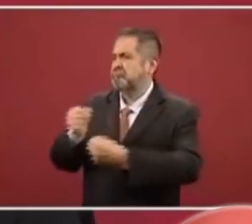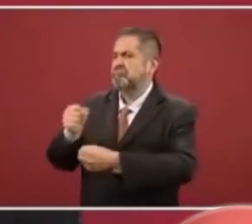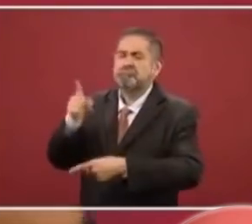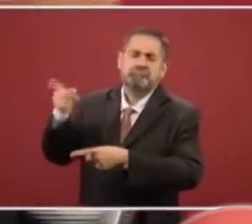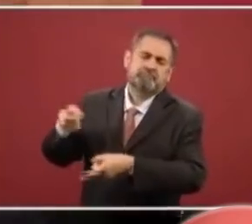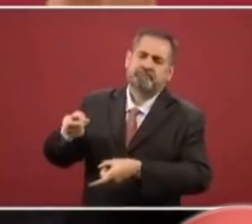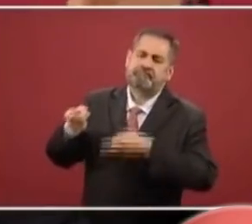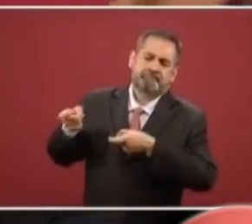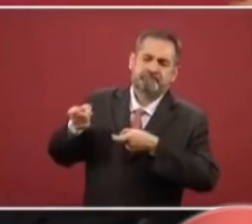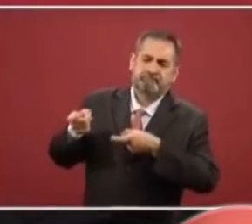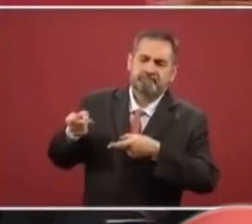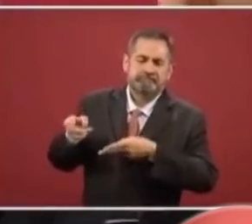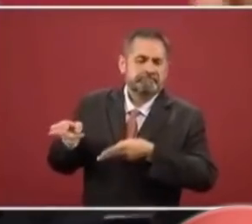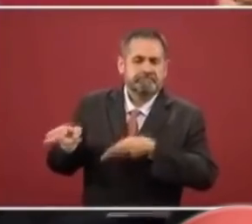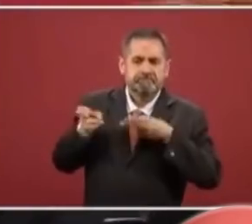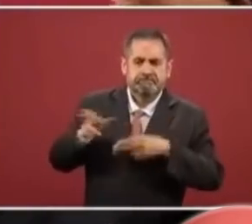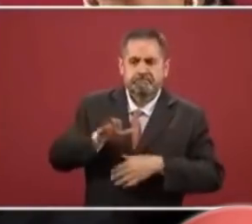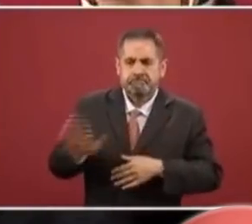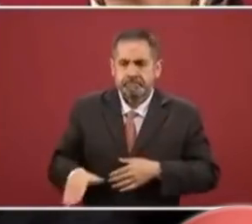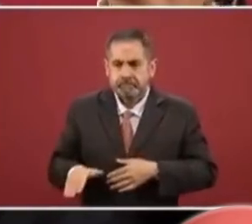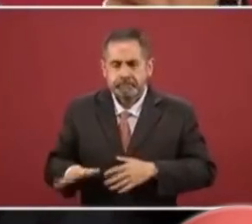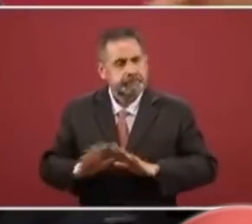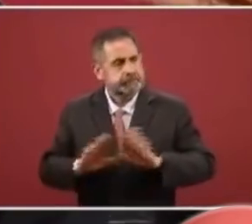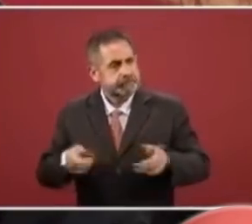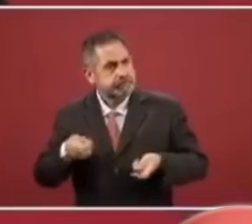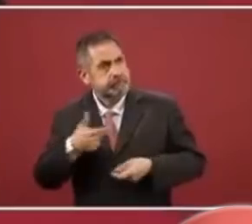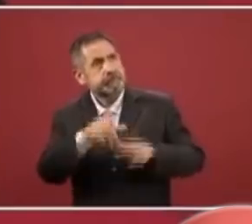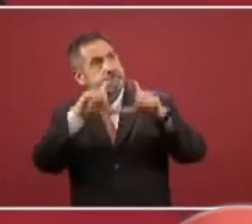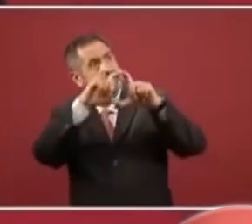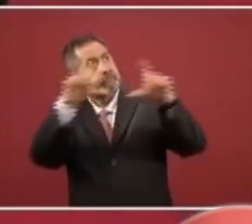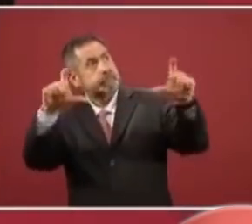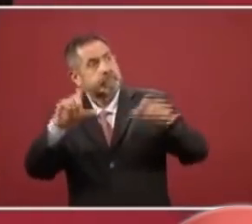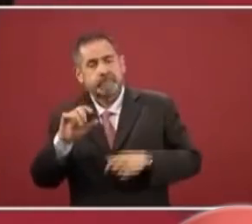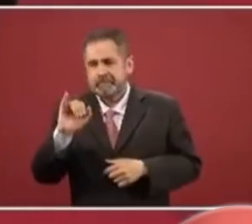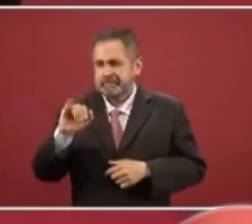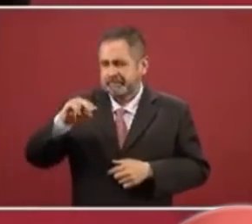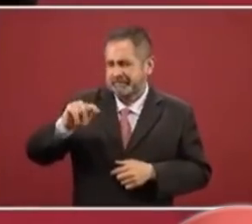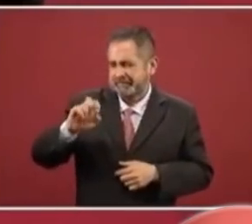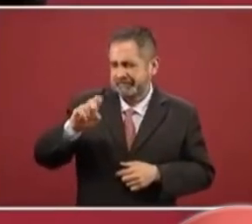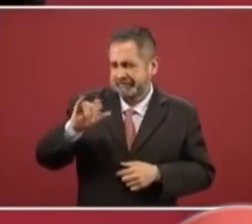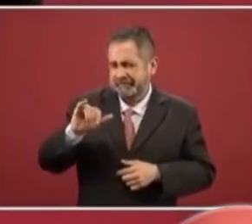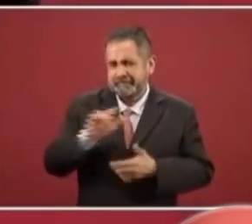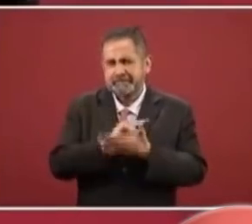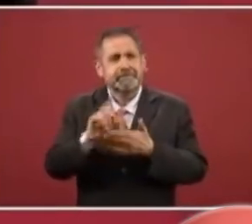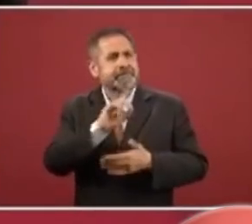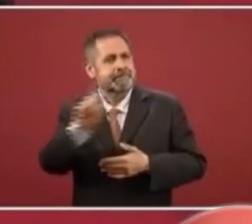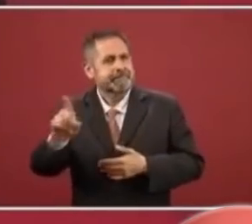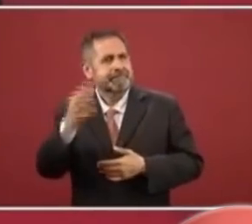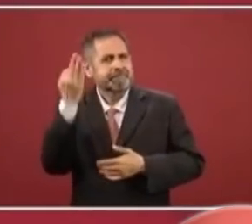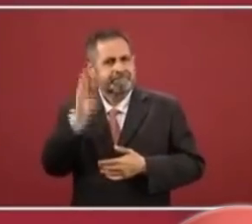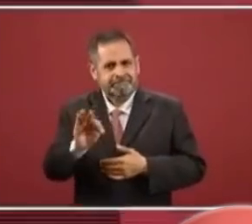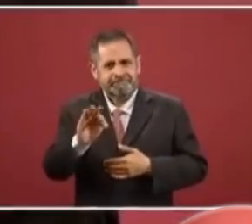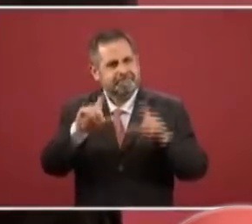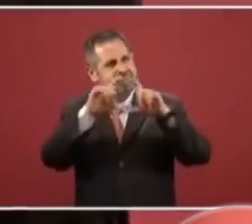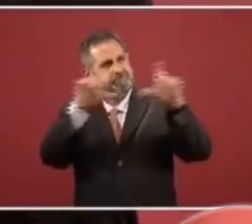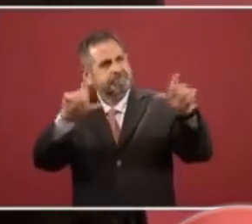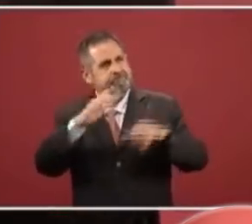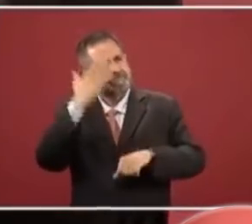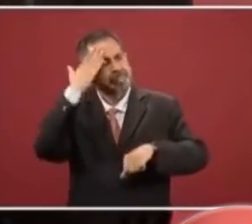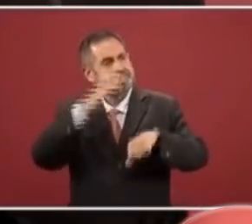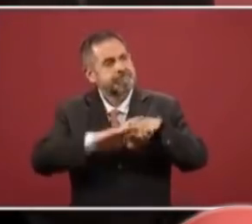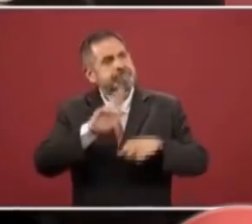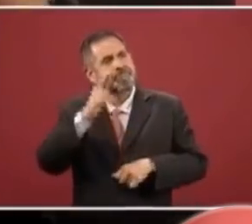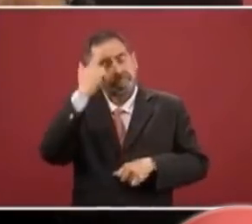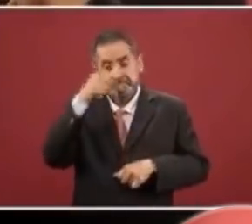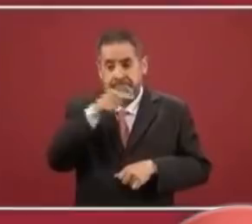Y ahora se llama la Intendencia de la Traición, y se